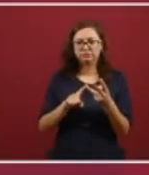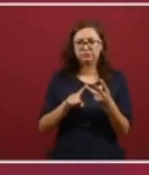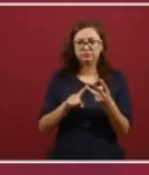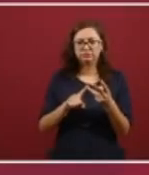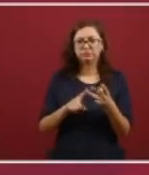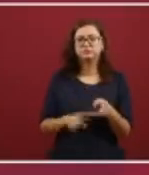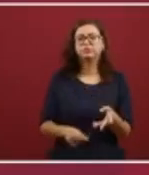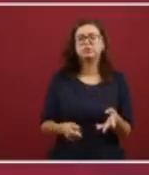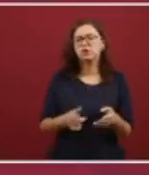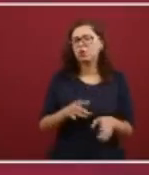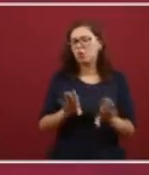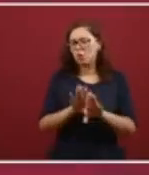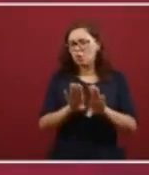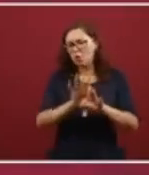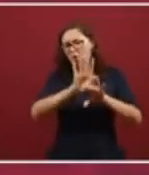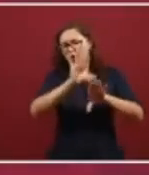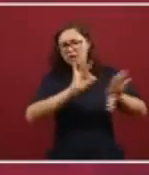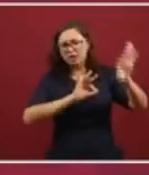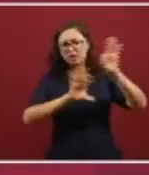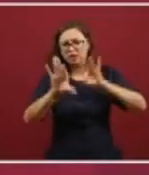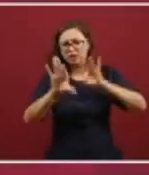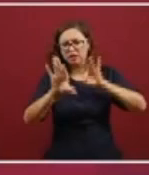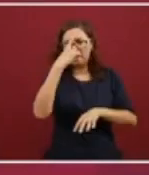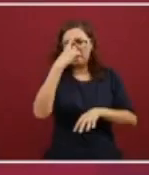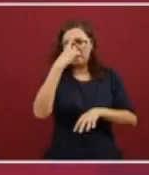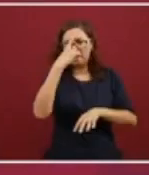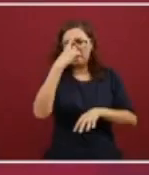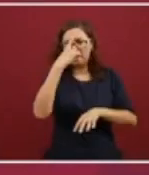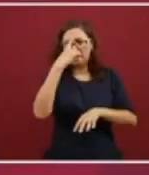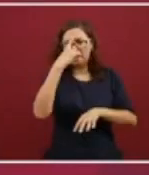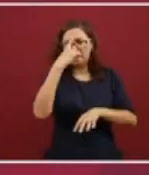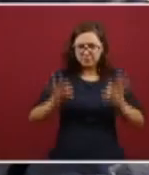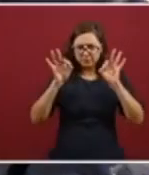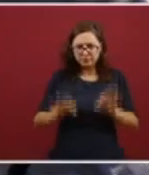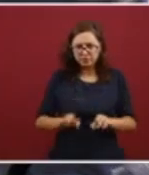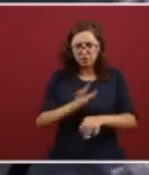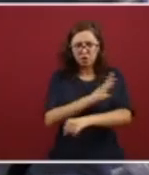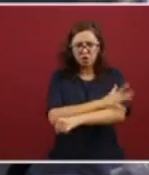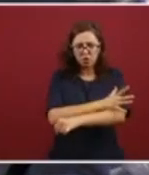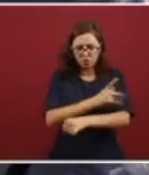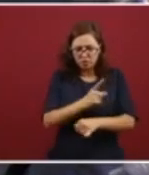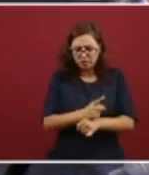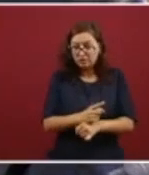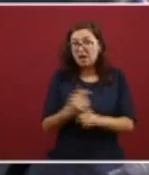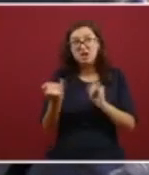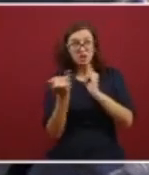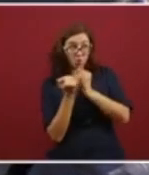Gente honesta. Como los que envió la vez pasada, más o menos el mismo. Nacionalistas.